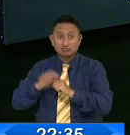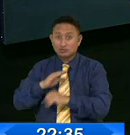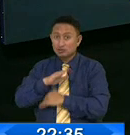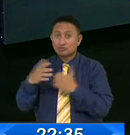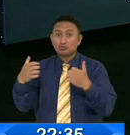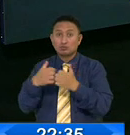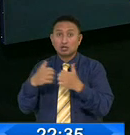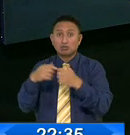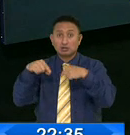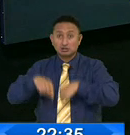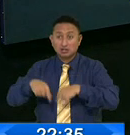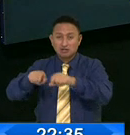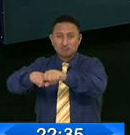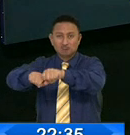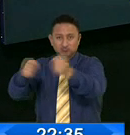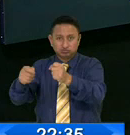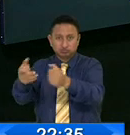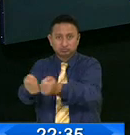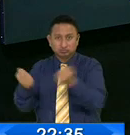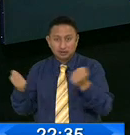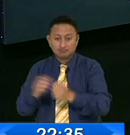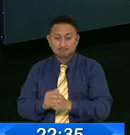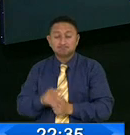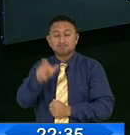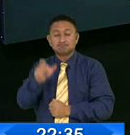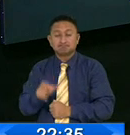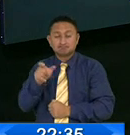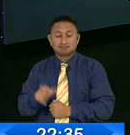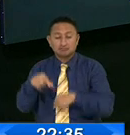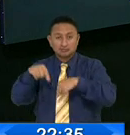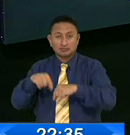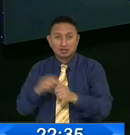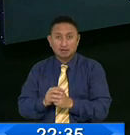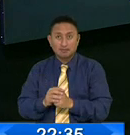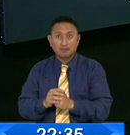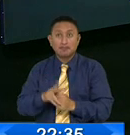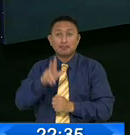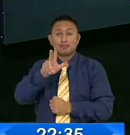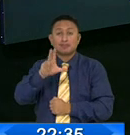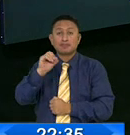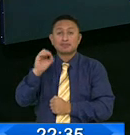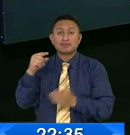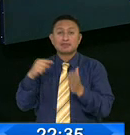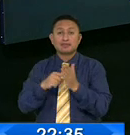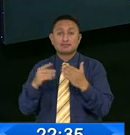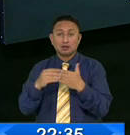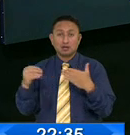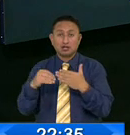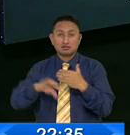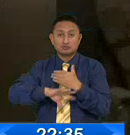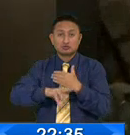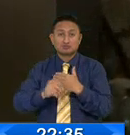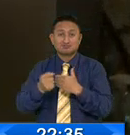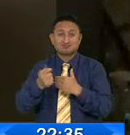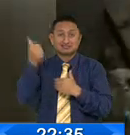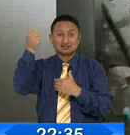para violentar las seguridades. Los detenidos intentaron apoderarse de $300,000.